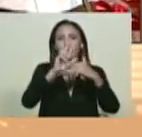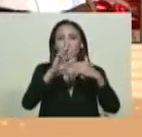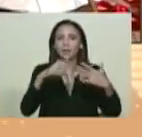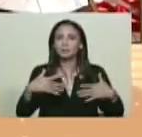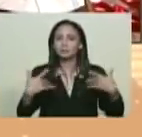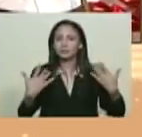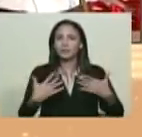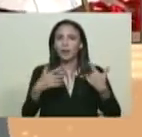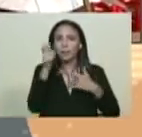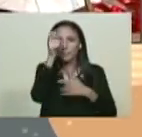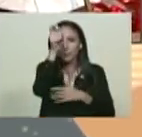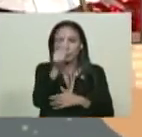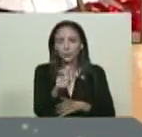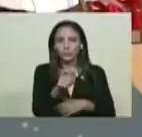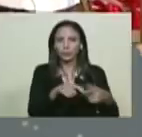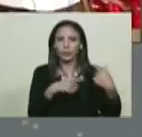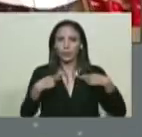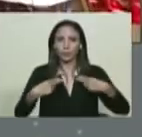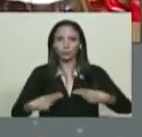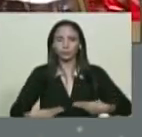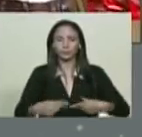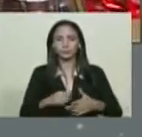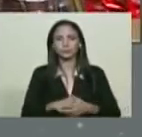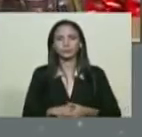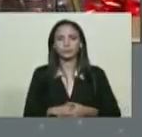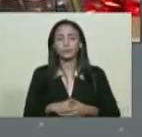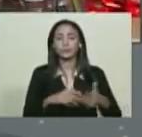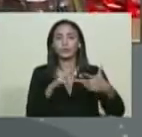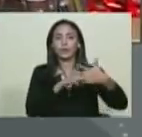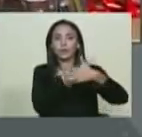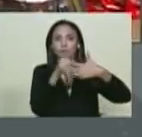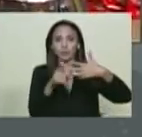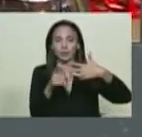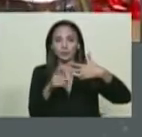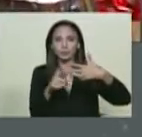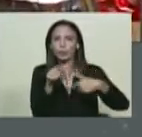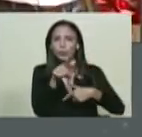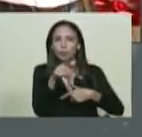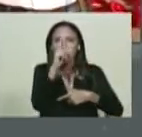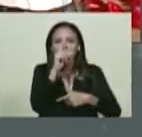el ser humano. Hay tres armonías, niña. ¿Qué edad tienes tú?